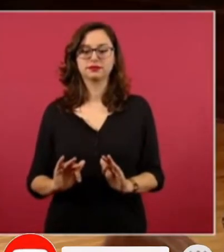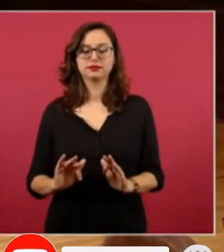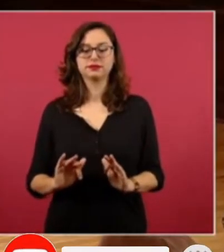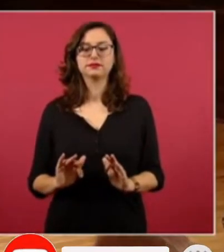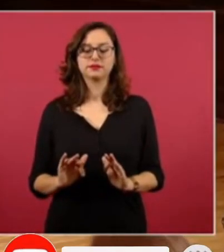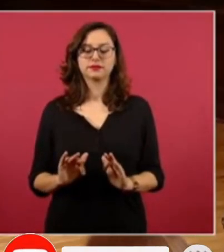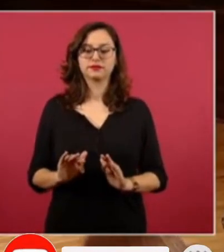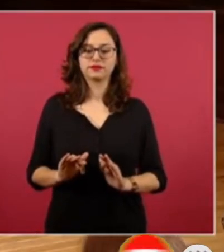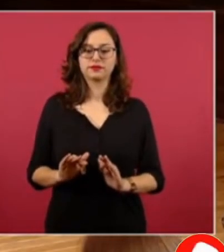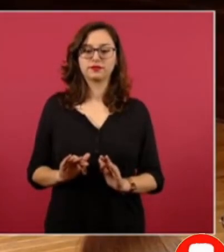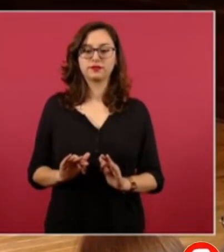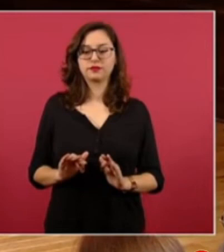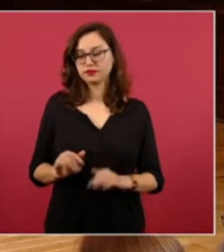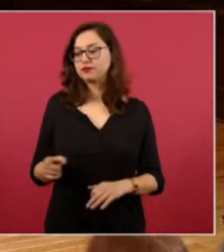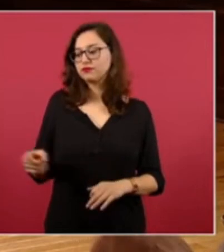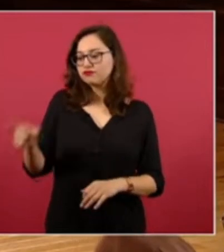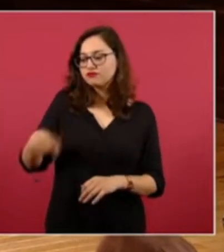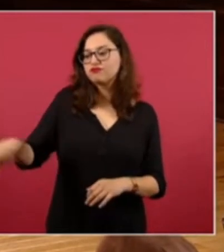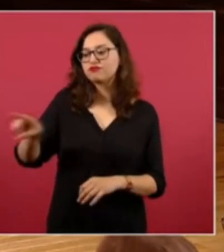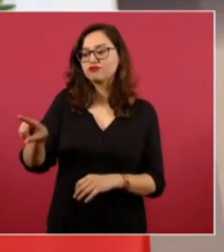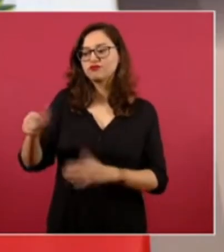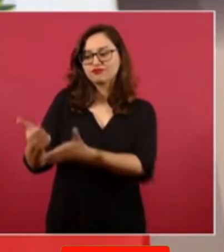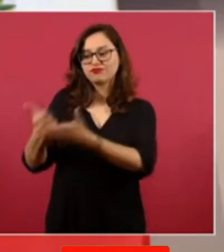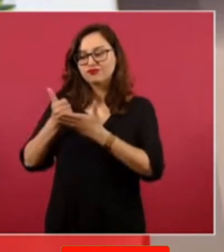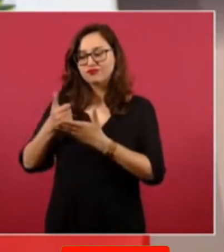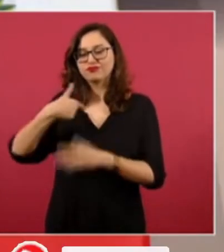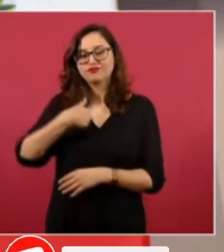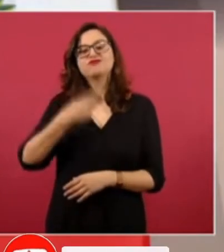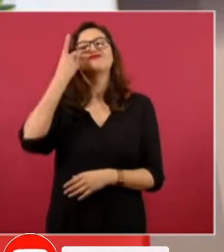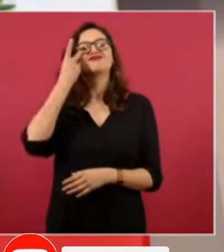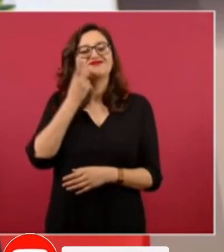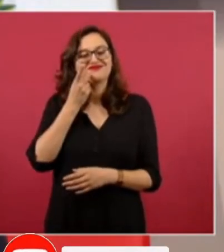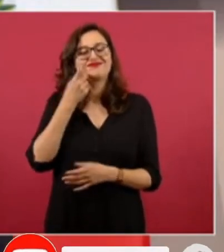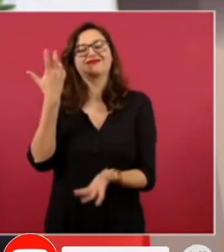Ellos contribuyen a que yo pueda dormir tranquilo,